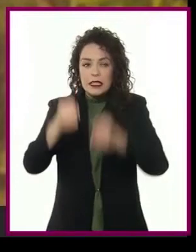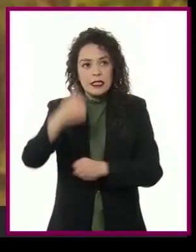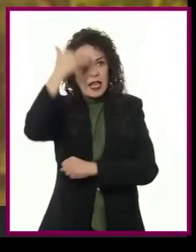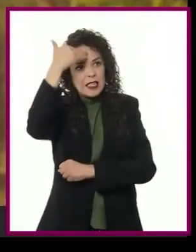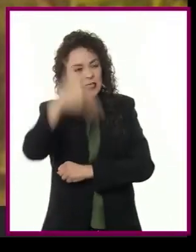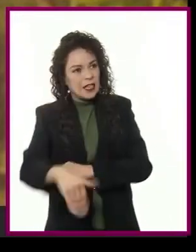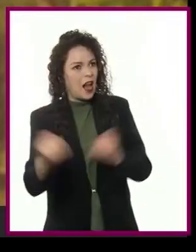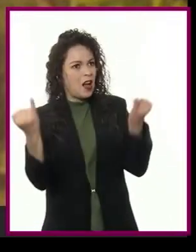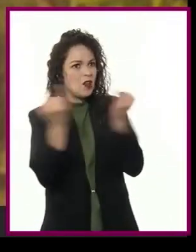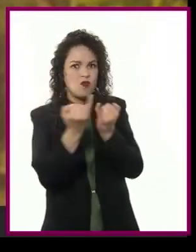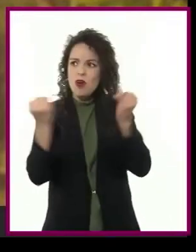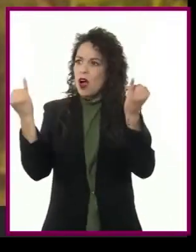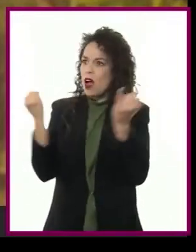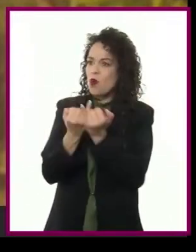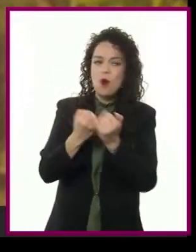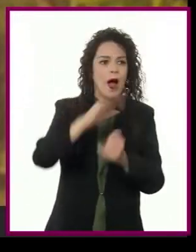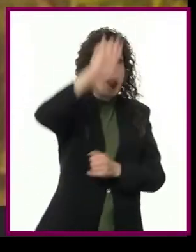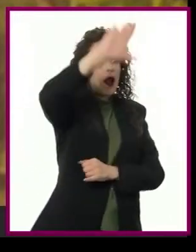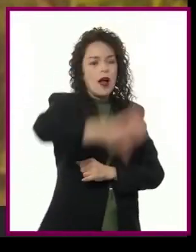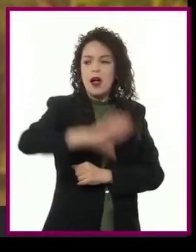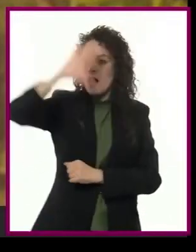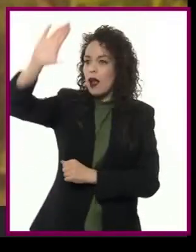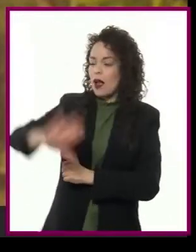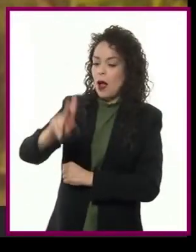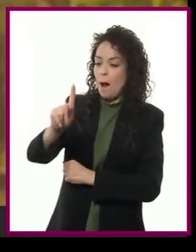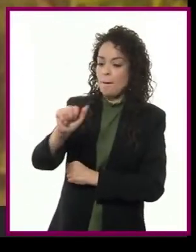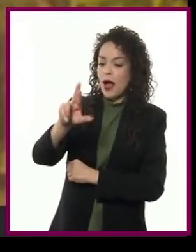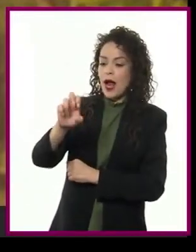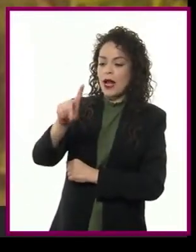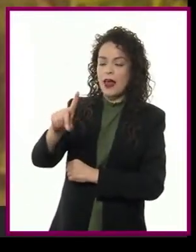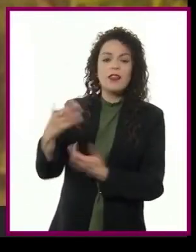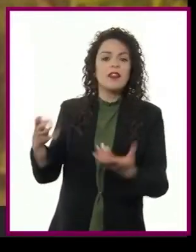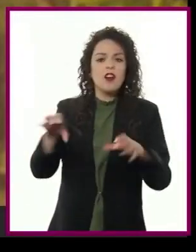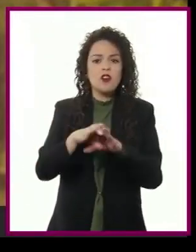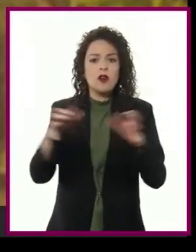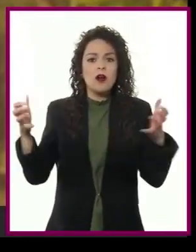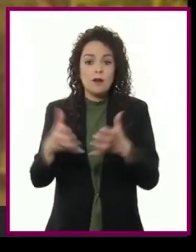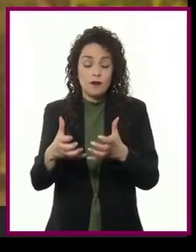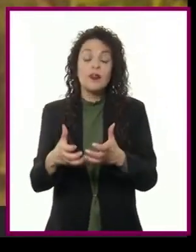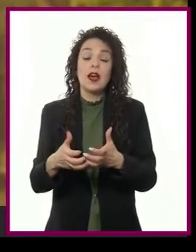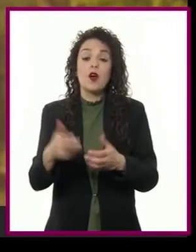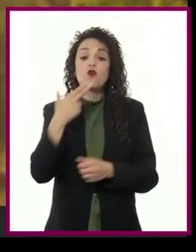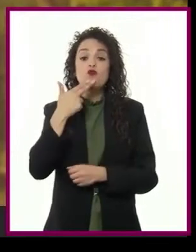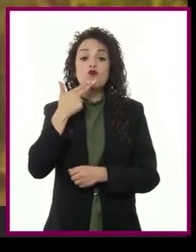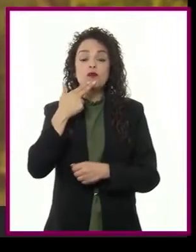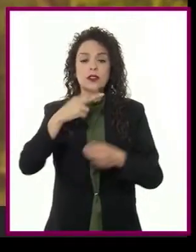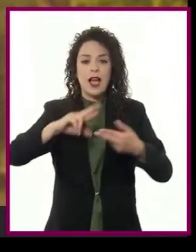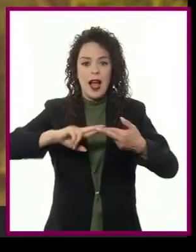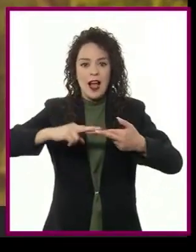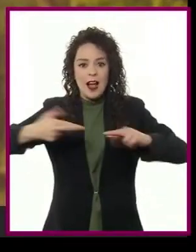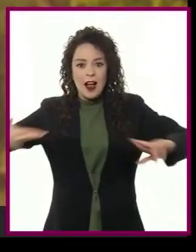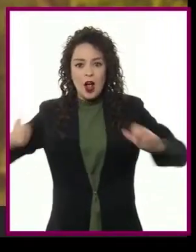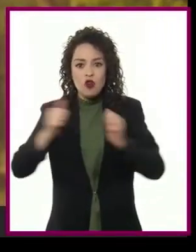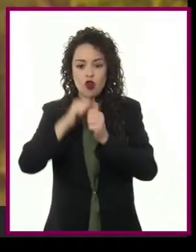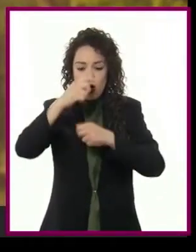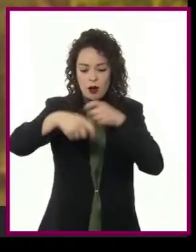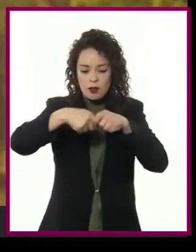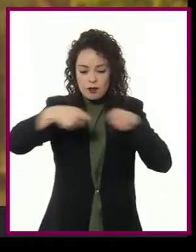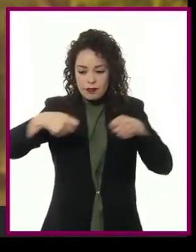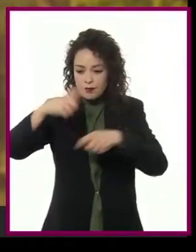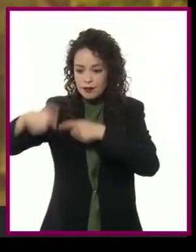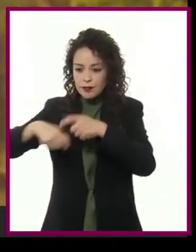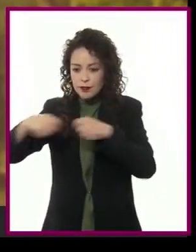eran perpendiculares, utilizaban cuerdas repletas de nudos equidistantes, el instrumento empleado para